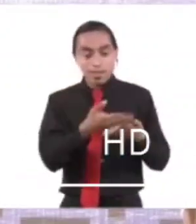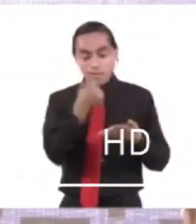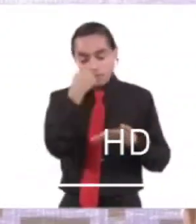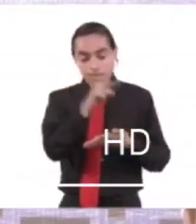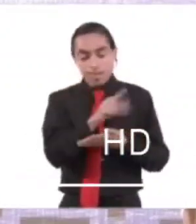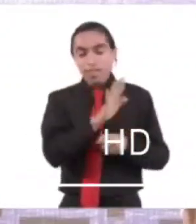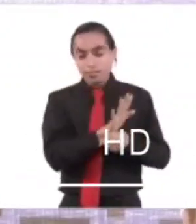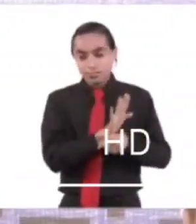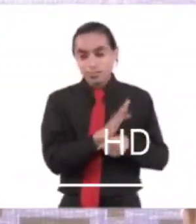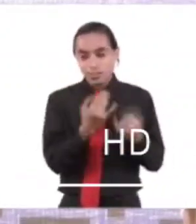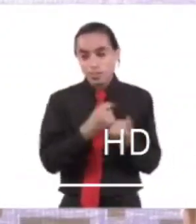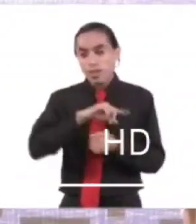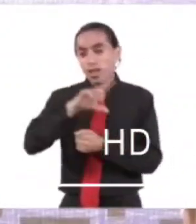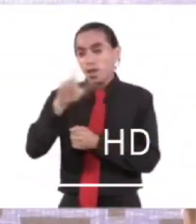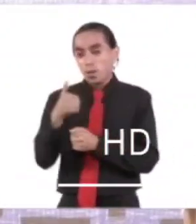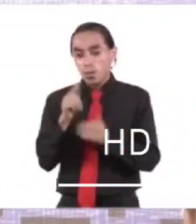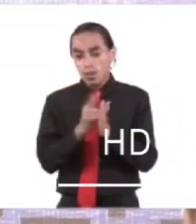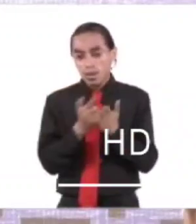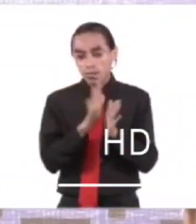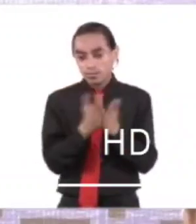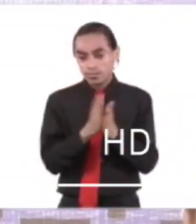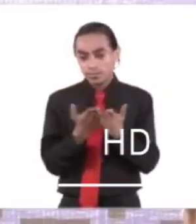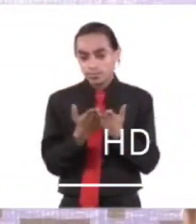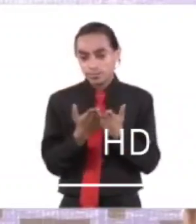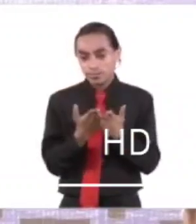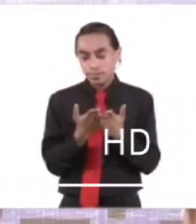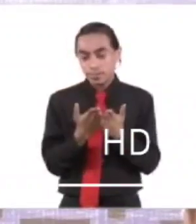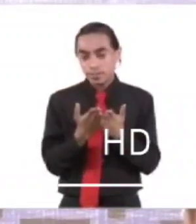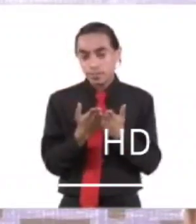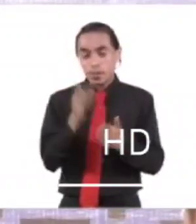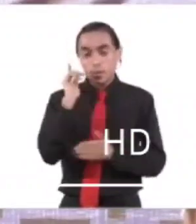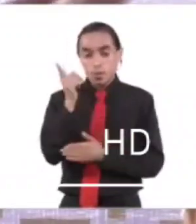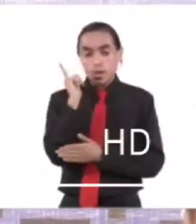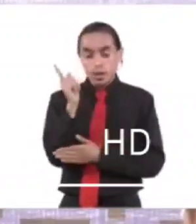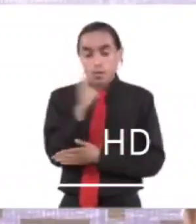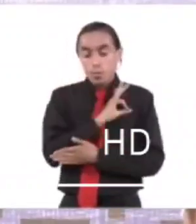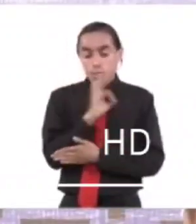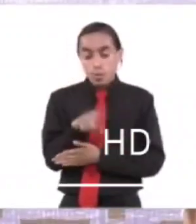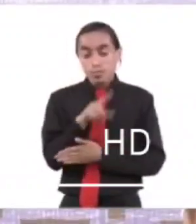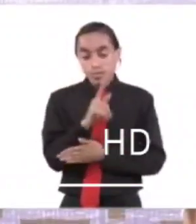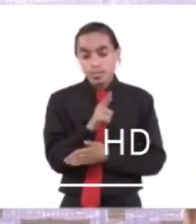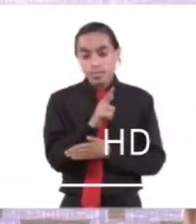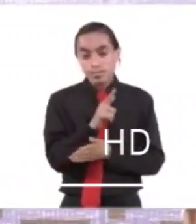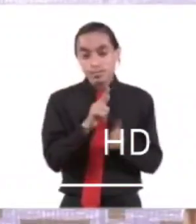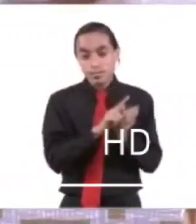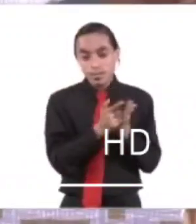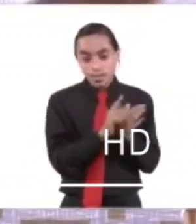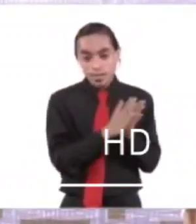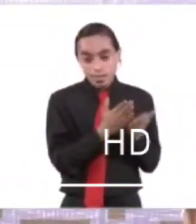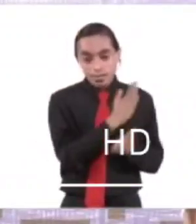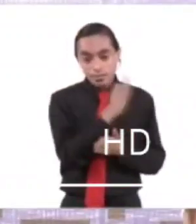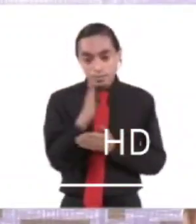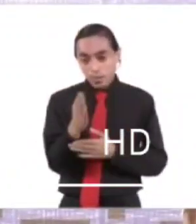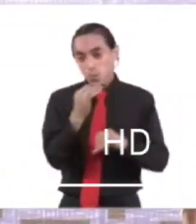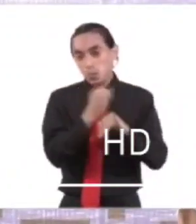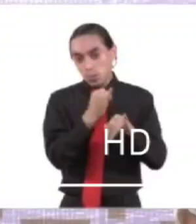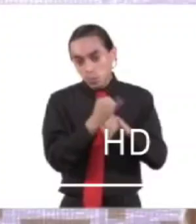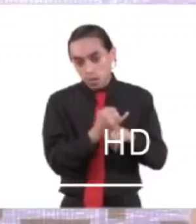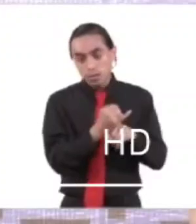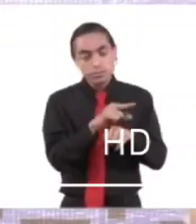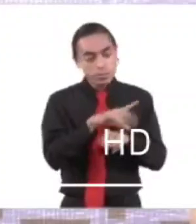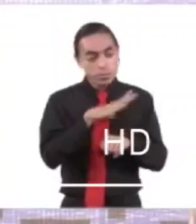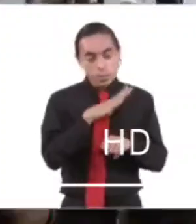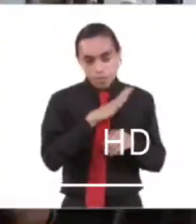películas y próximamente a los libros vamos a hacer posible que haya aquí una pequeña biblioteca virtual y real